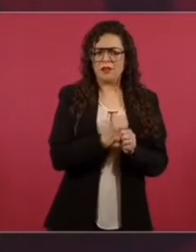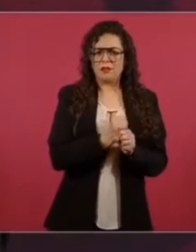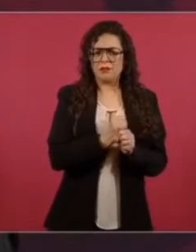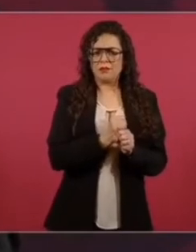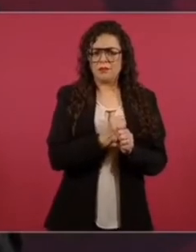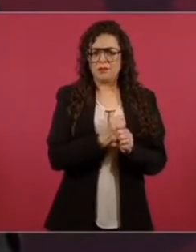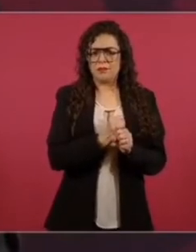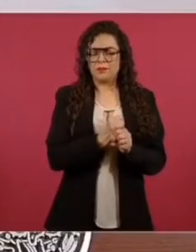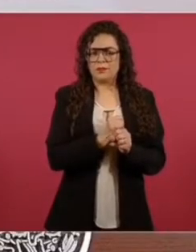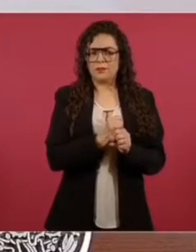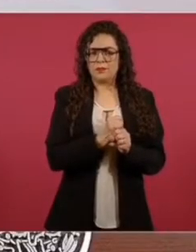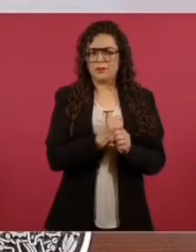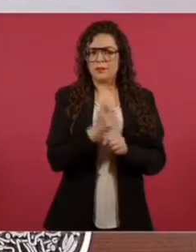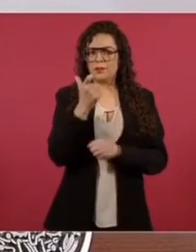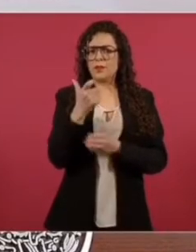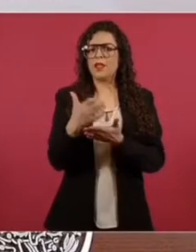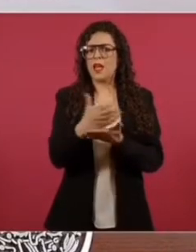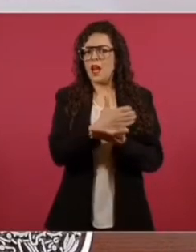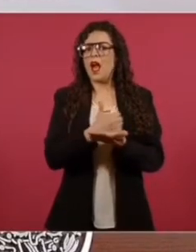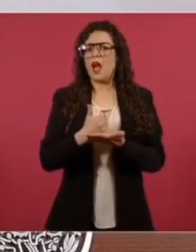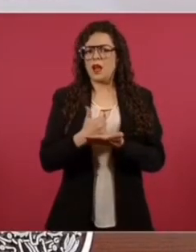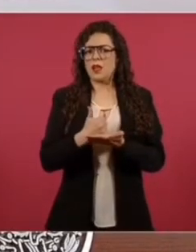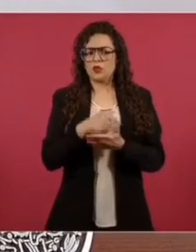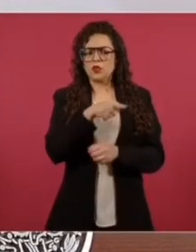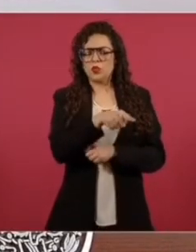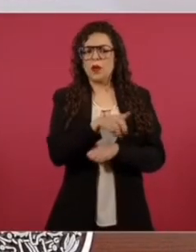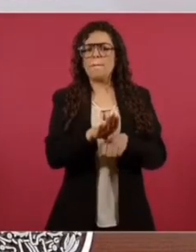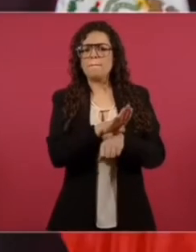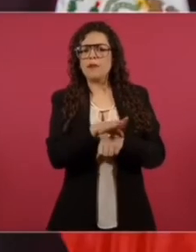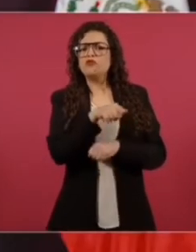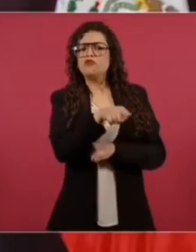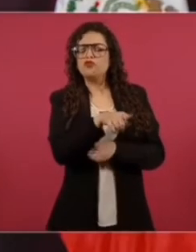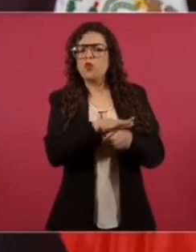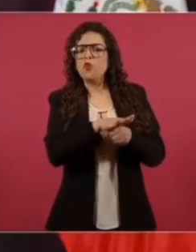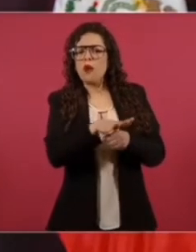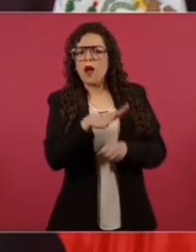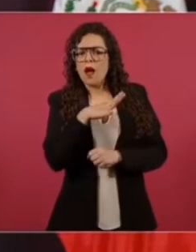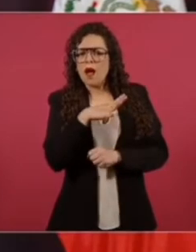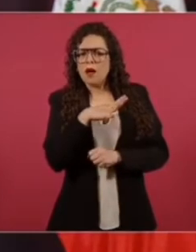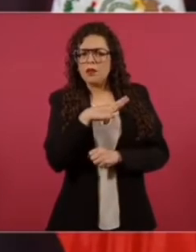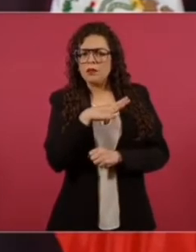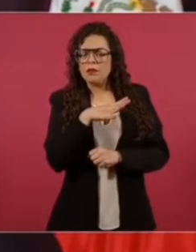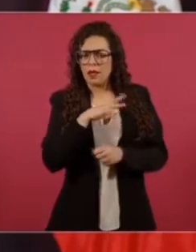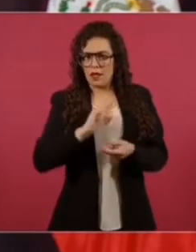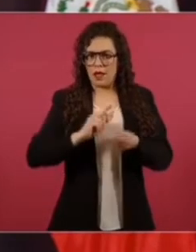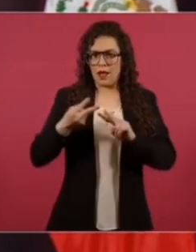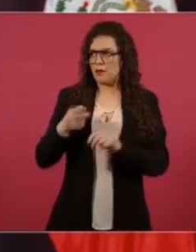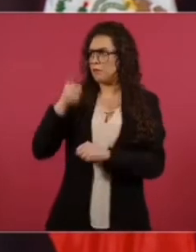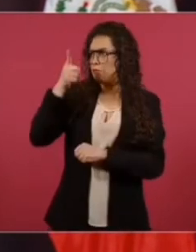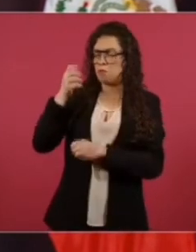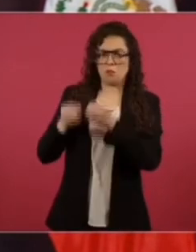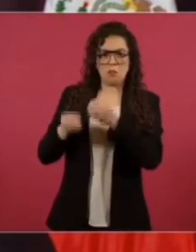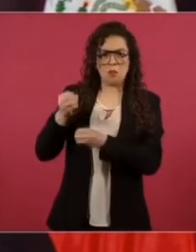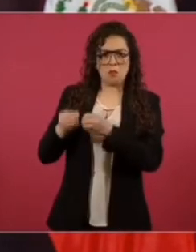qué prestaciones tienen y cuánto gana un juez, cuánto gana un magistrado, cuánto gana un